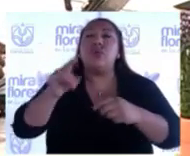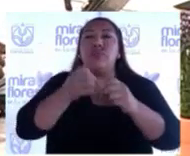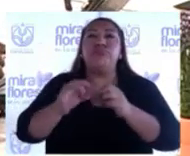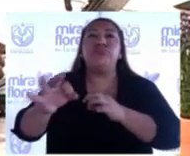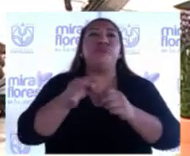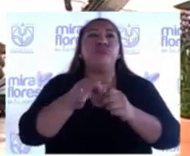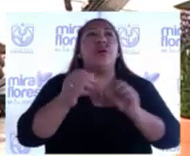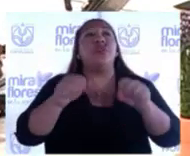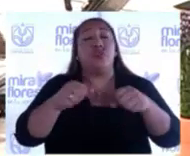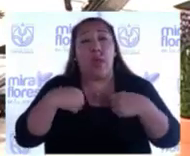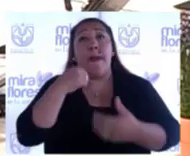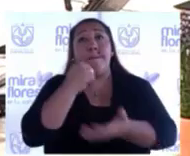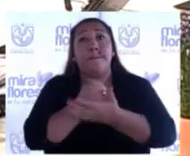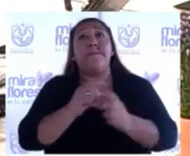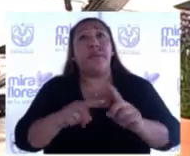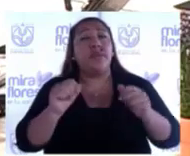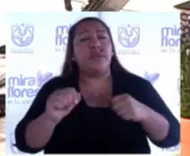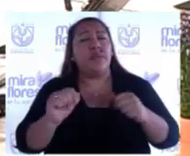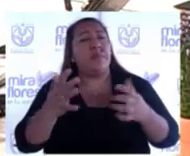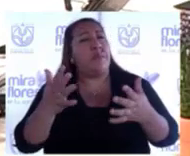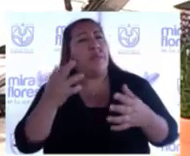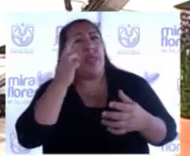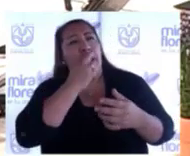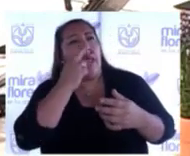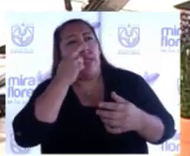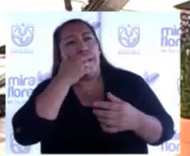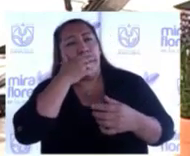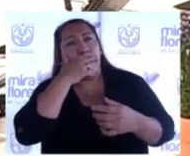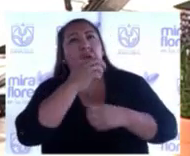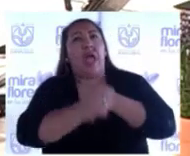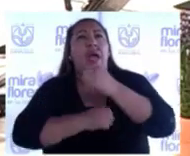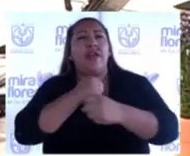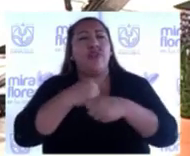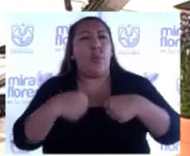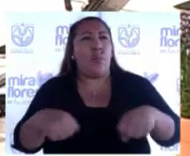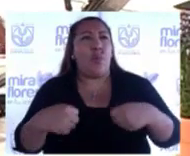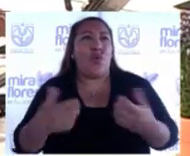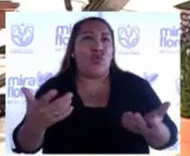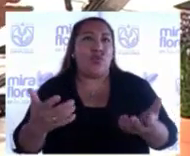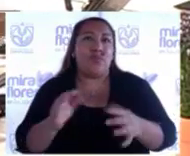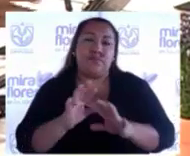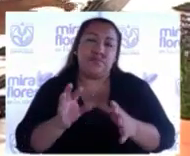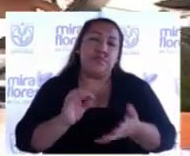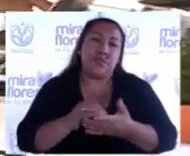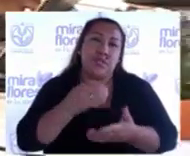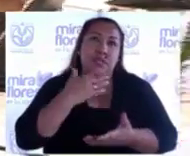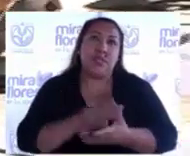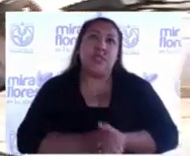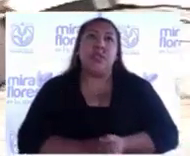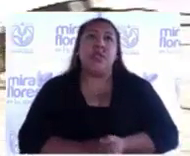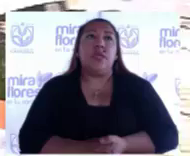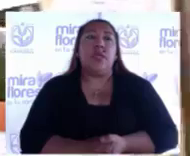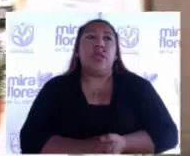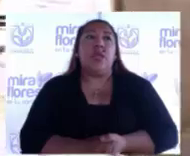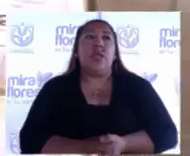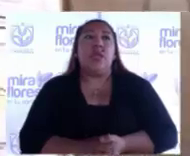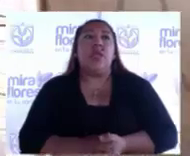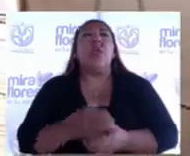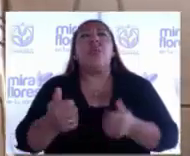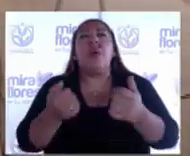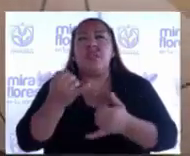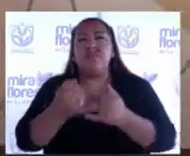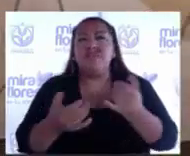Por eso lo aprobamos, pero sí nos llamó la atención los años de las motocicletas. Gracias. Y al final, ¿cuál fue la